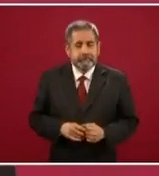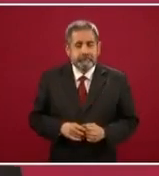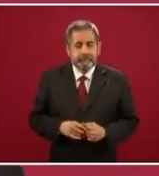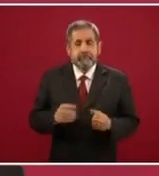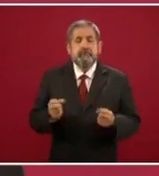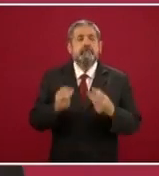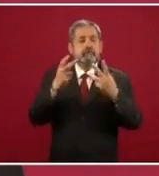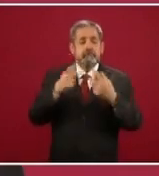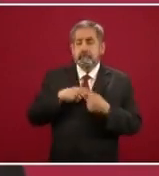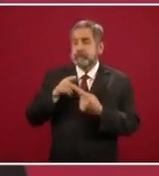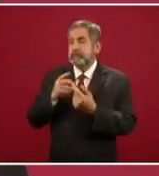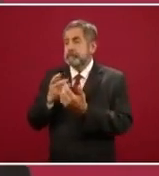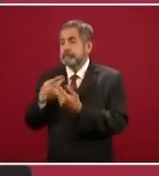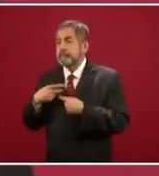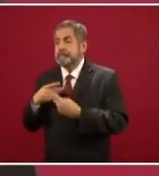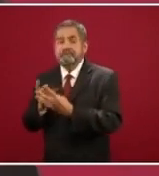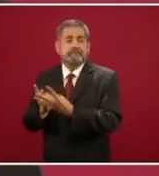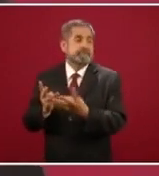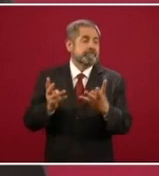me dirigía